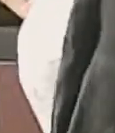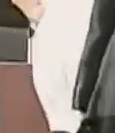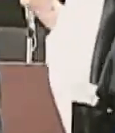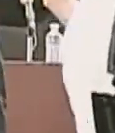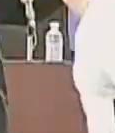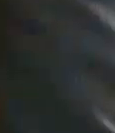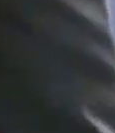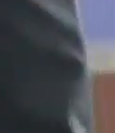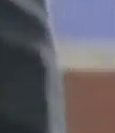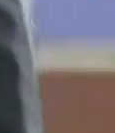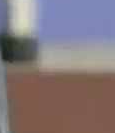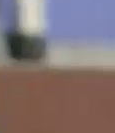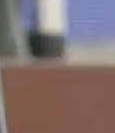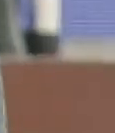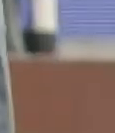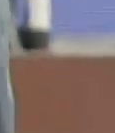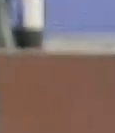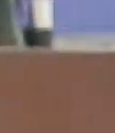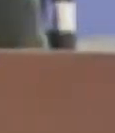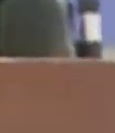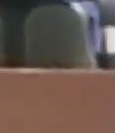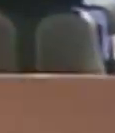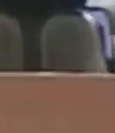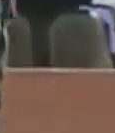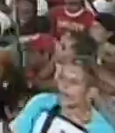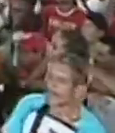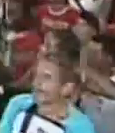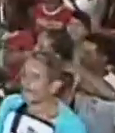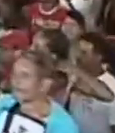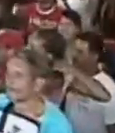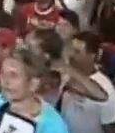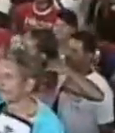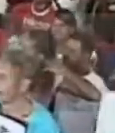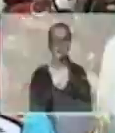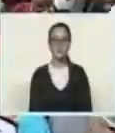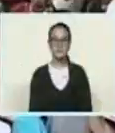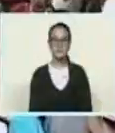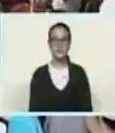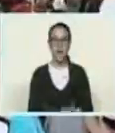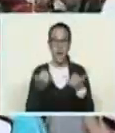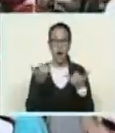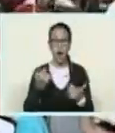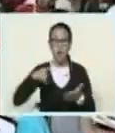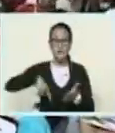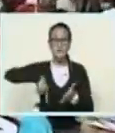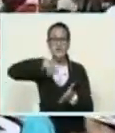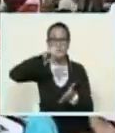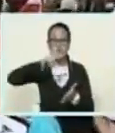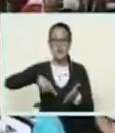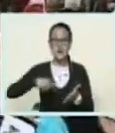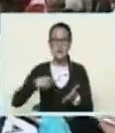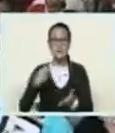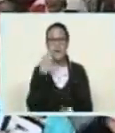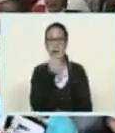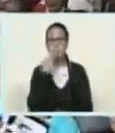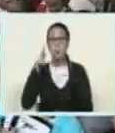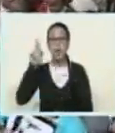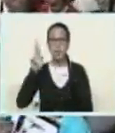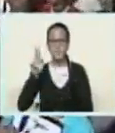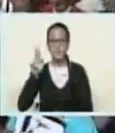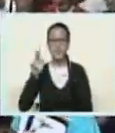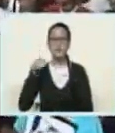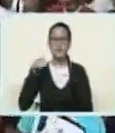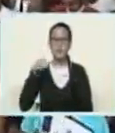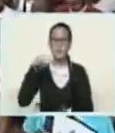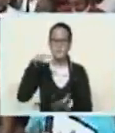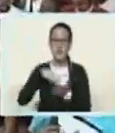Procede de inmediato a la firma del libro de acta de juramento por parte del gobernador del estado bolivariano de